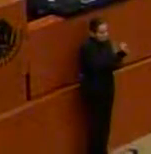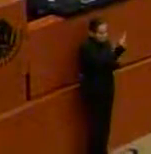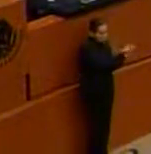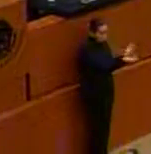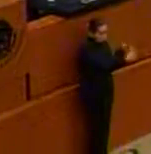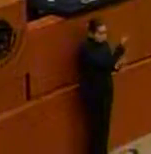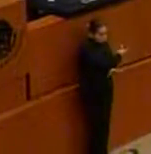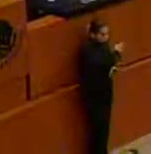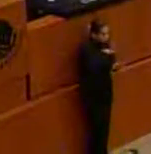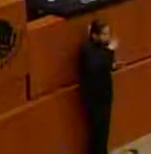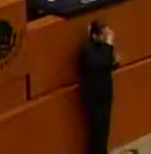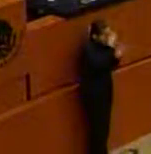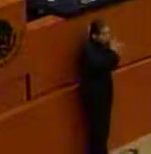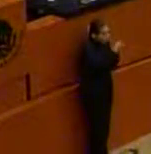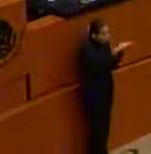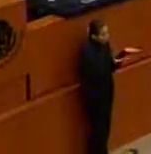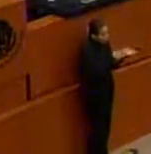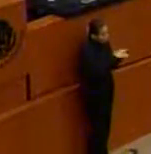de 2008